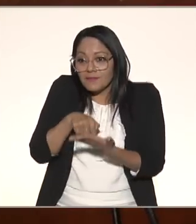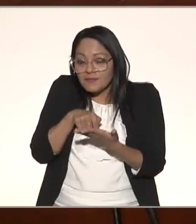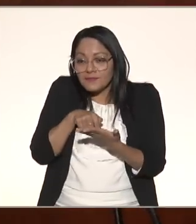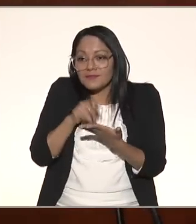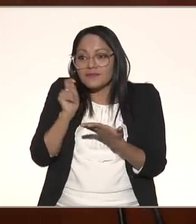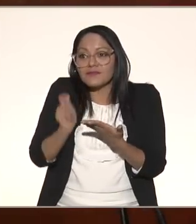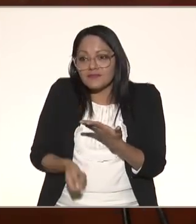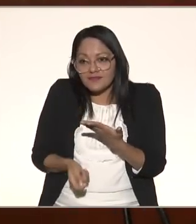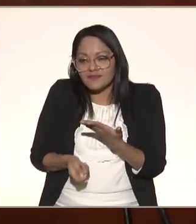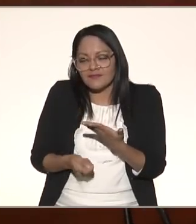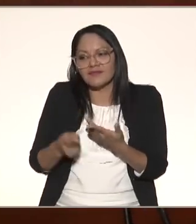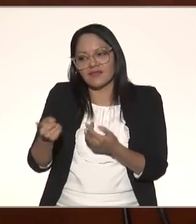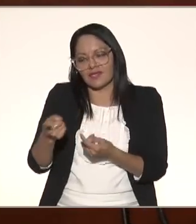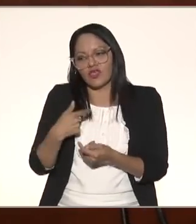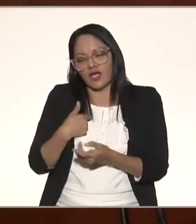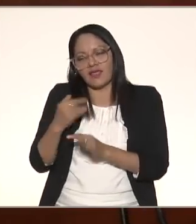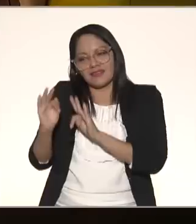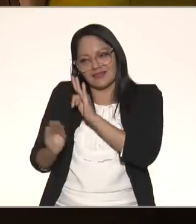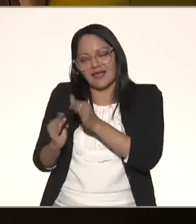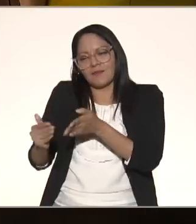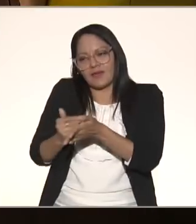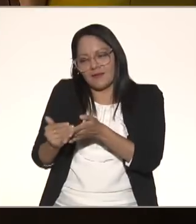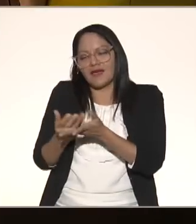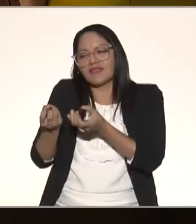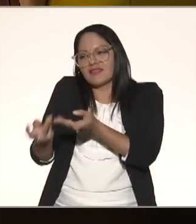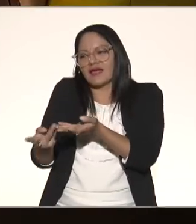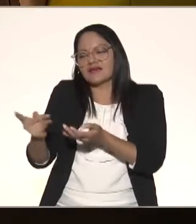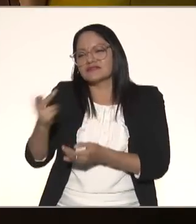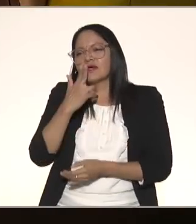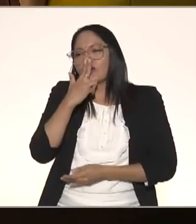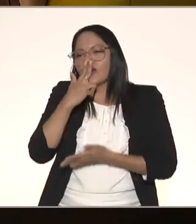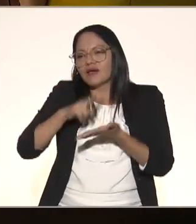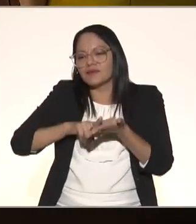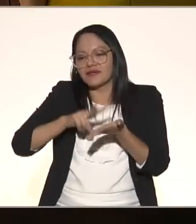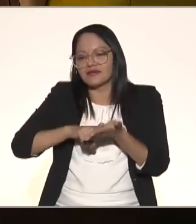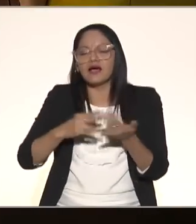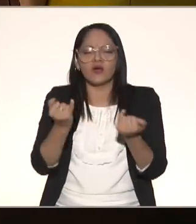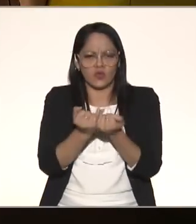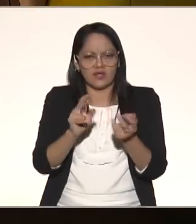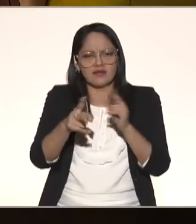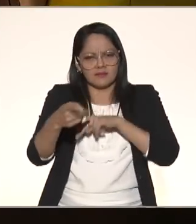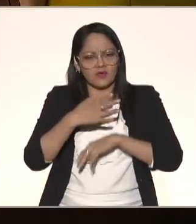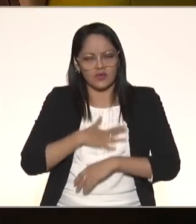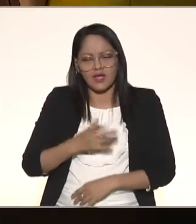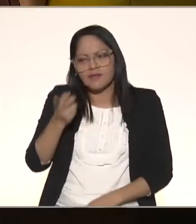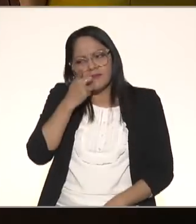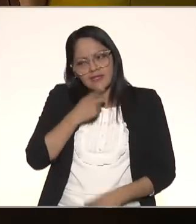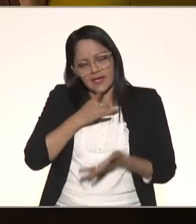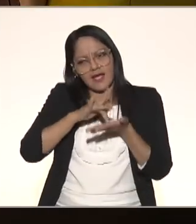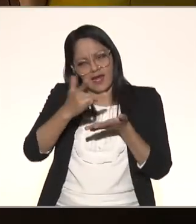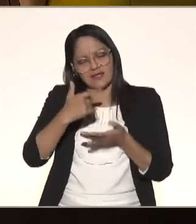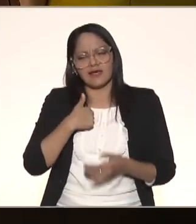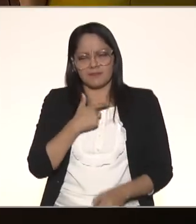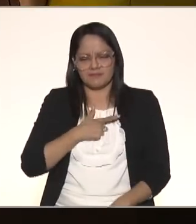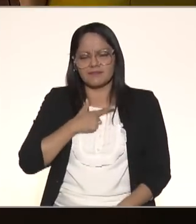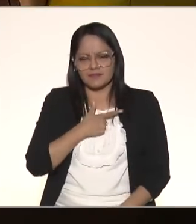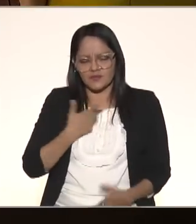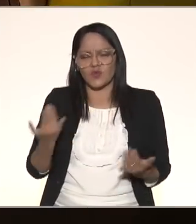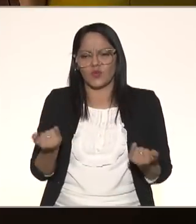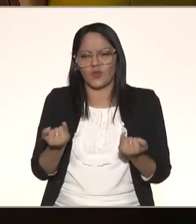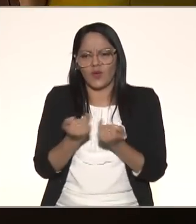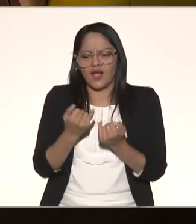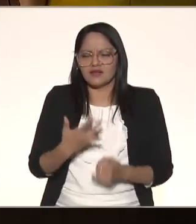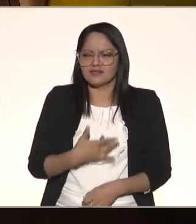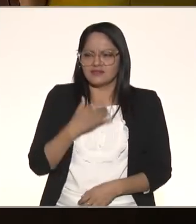como que valoró que le haya hecho de comer y se vale también decir a mí me gusta que me diga gracias sentir